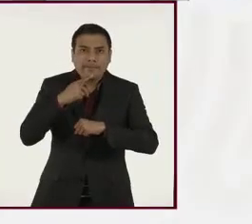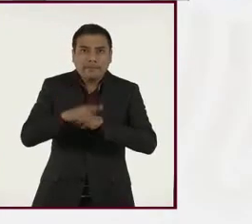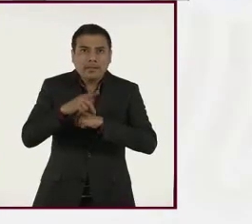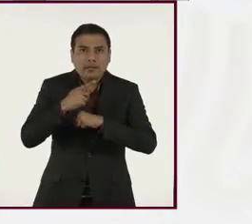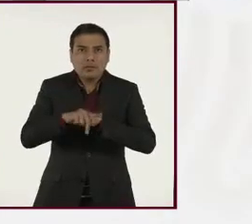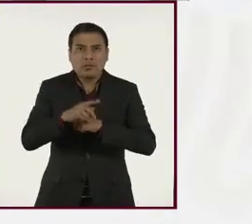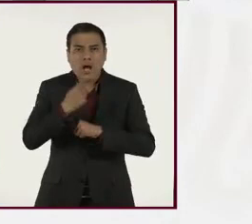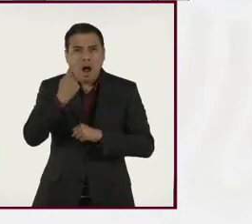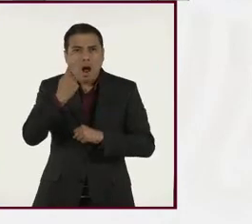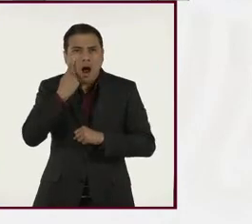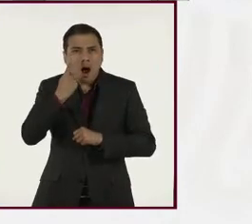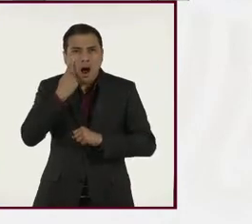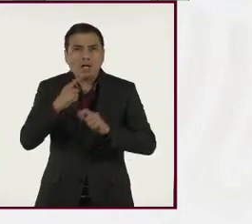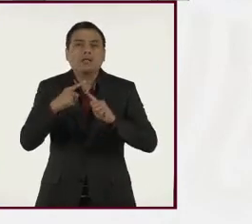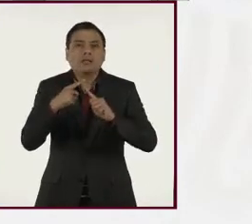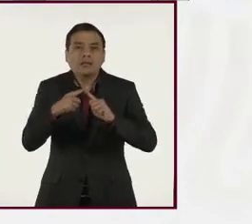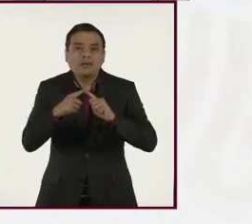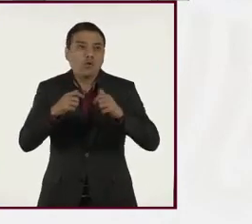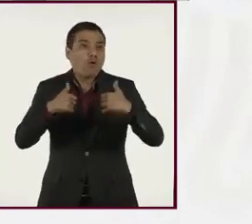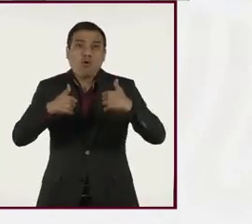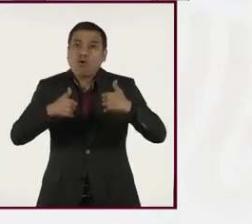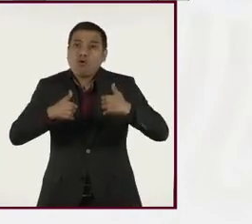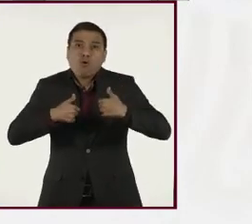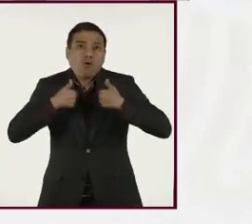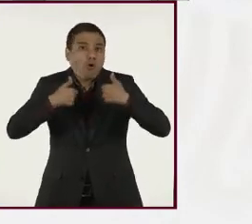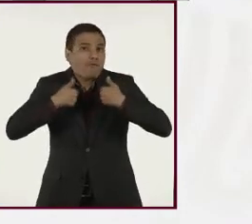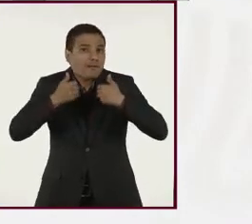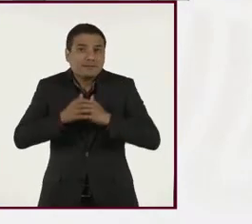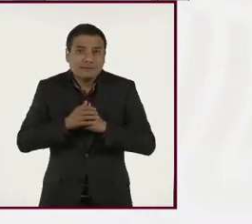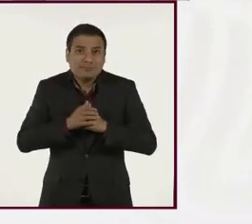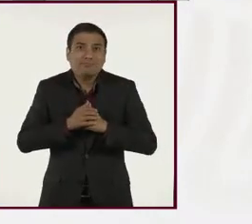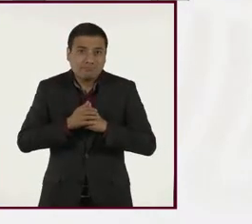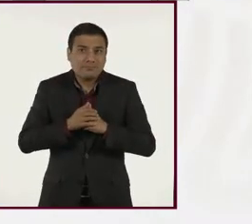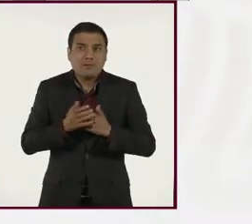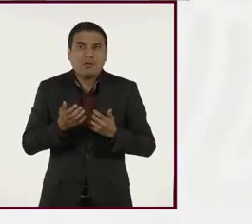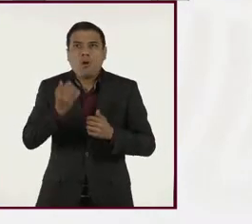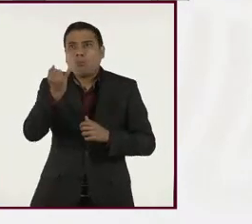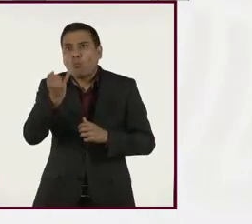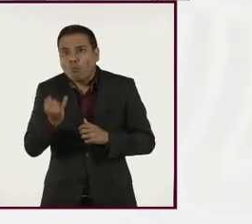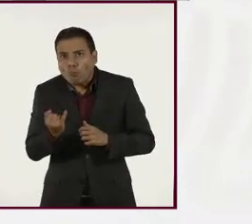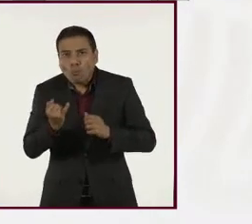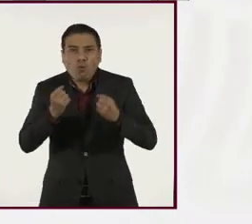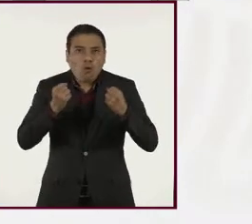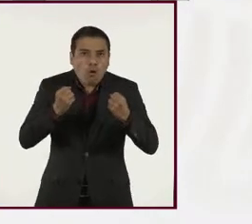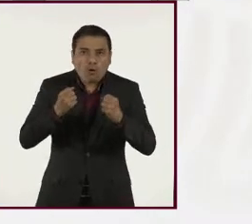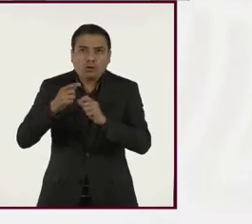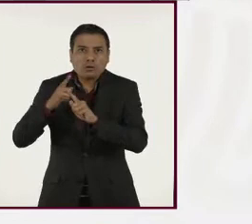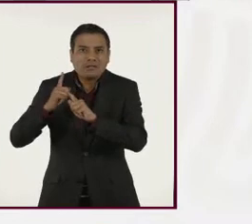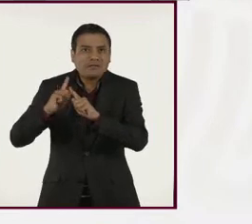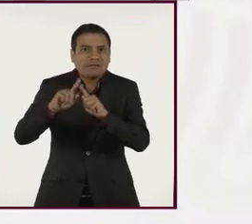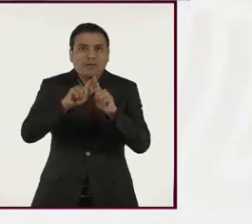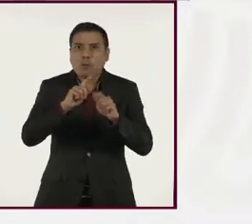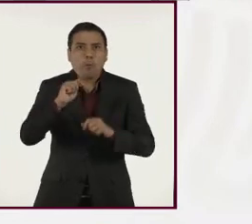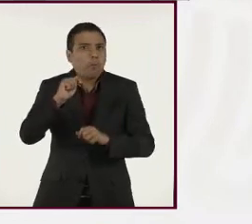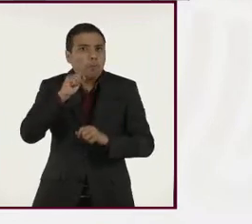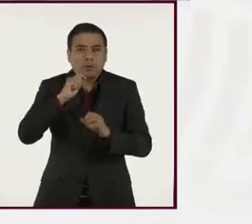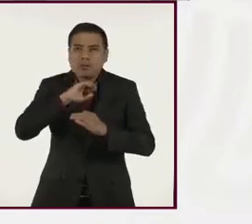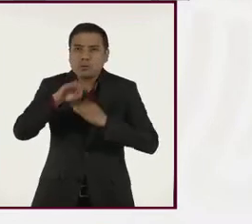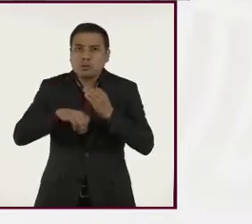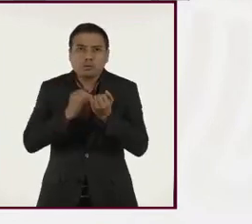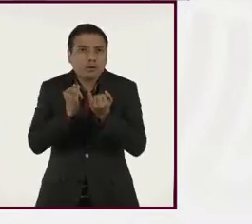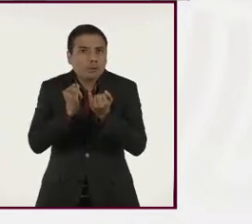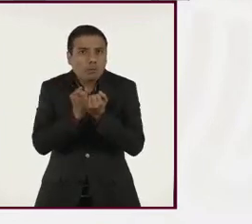todo el grupo de adolescentes, independientemente del índice de masa corporal. Esto es importante porque también